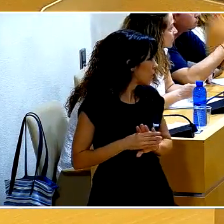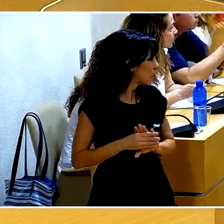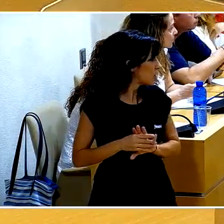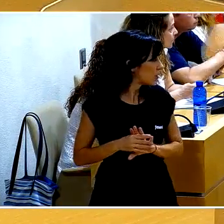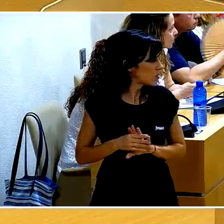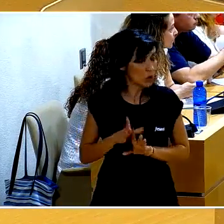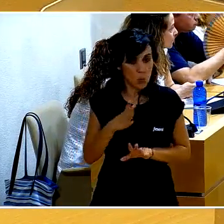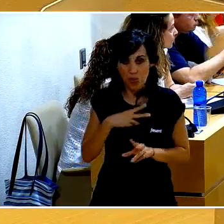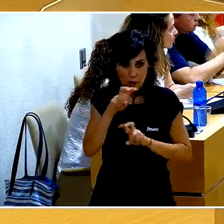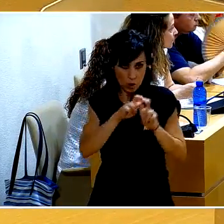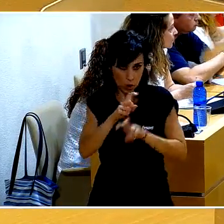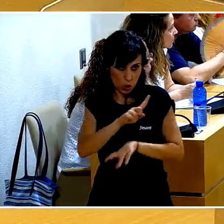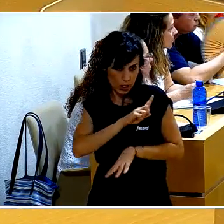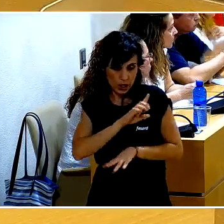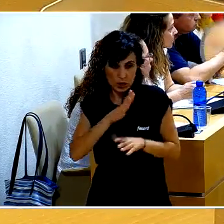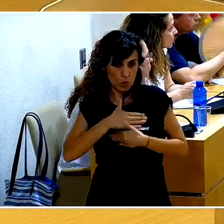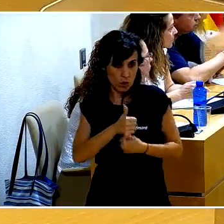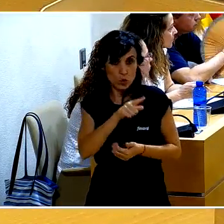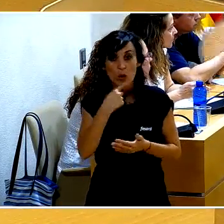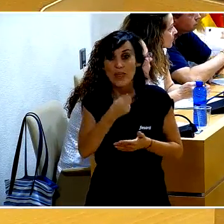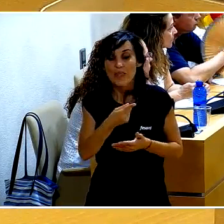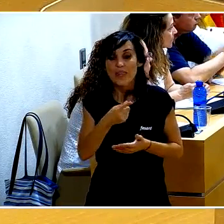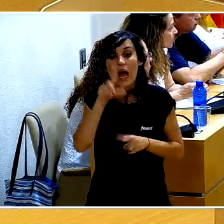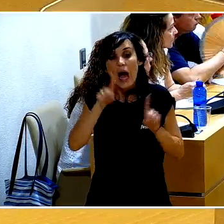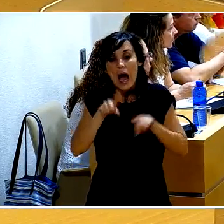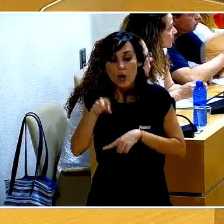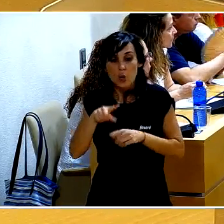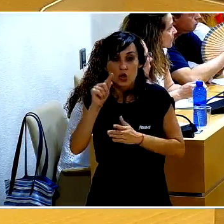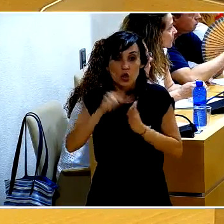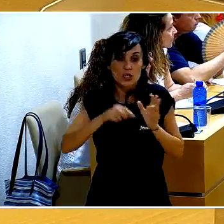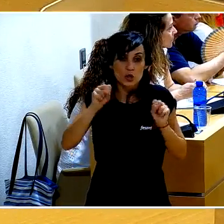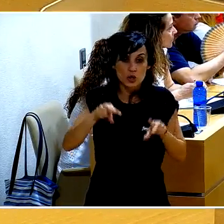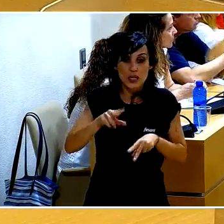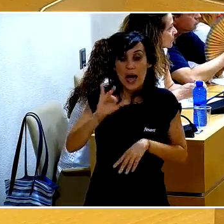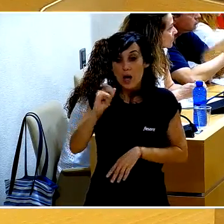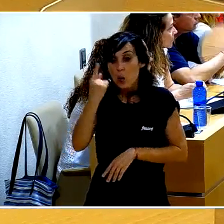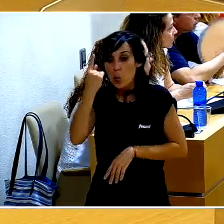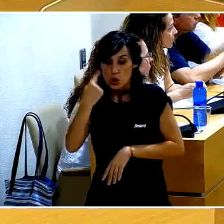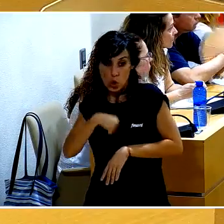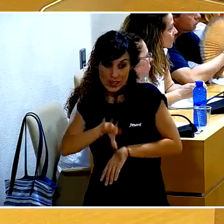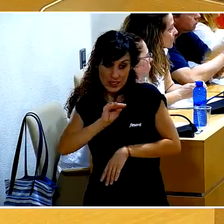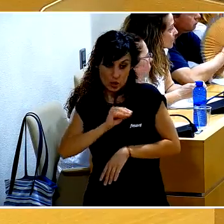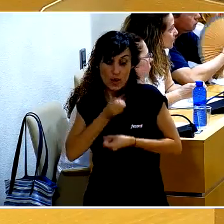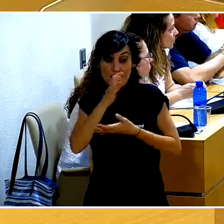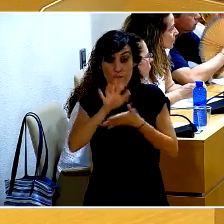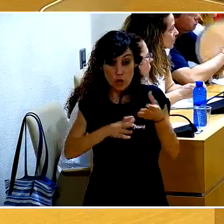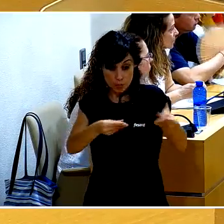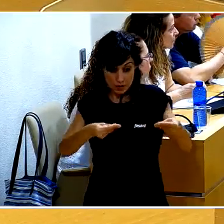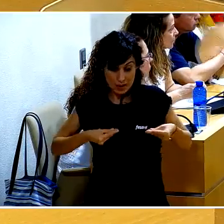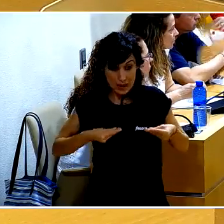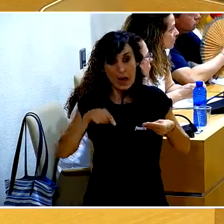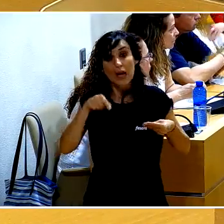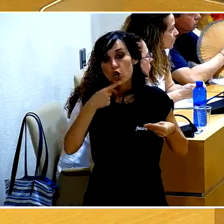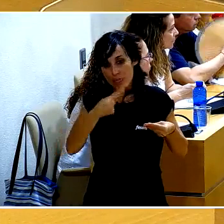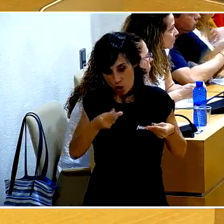usted me lo puede corregir perfectamente. Usted ha dicho de pasada que hay algunos sin contrato. Hay un contrato, entendemos, del informe que nos han pasado,